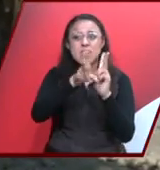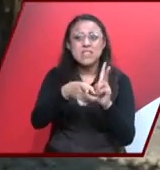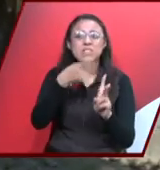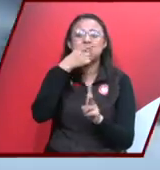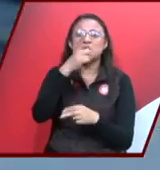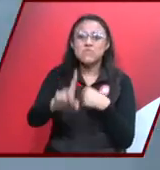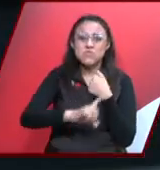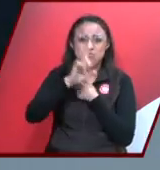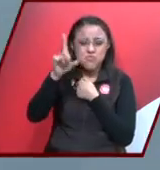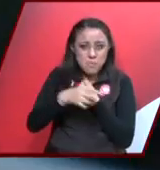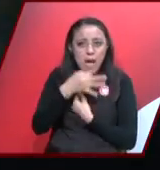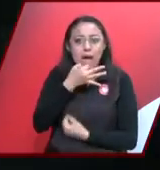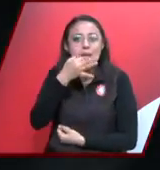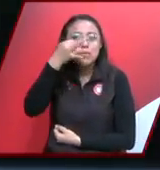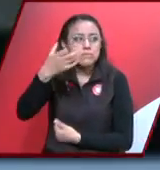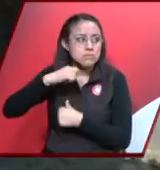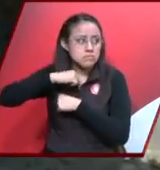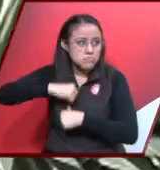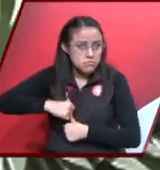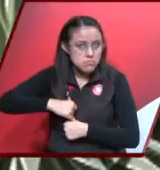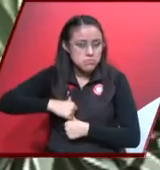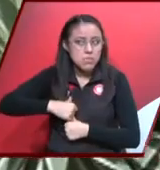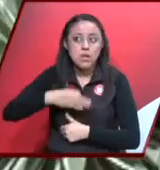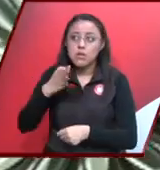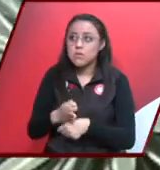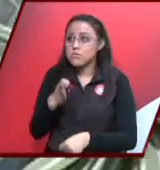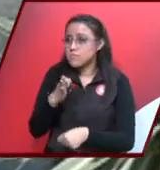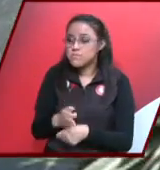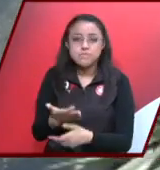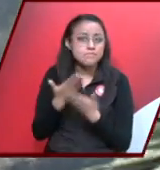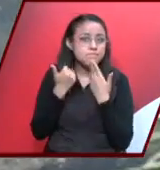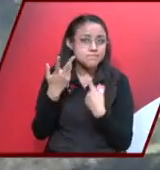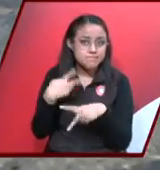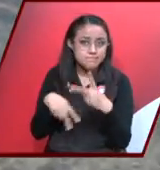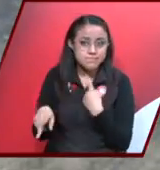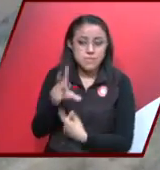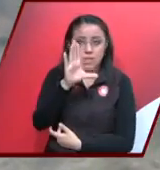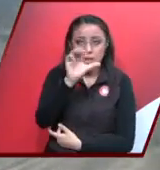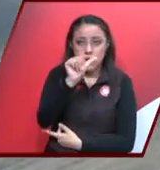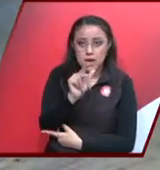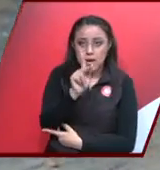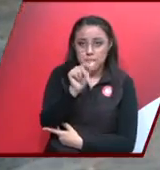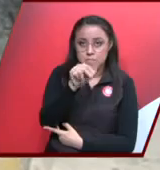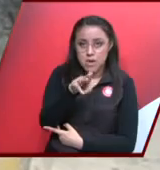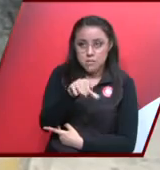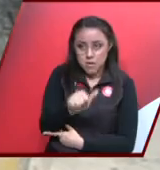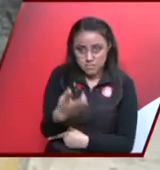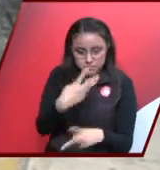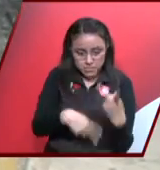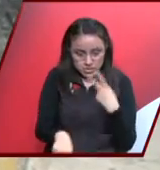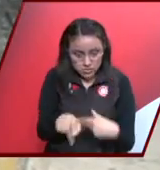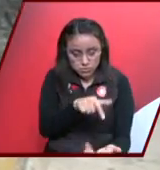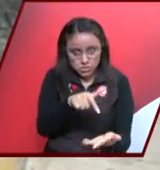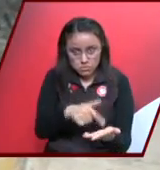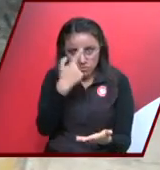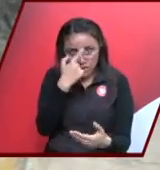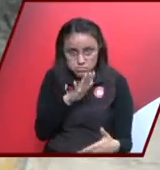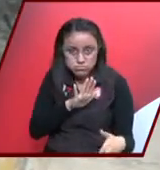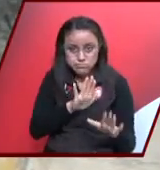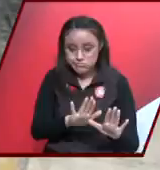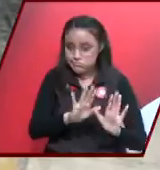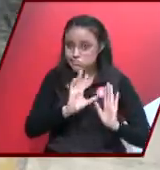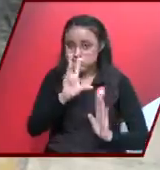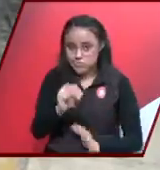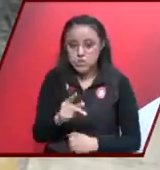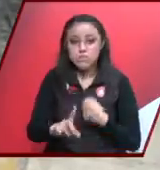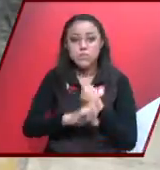manifestado el problema a las autoridades municipales, hasta el momento personal de la Capama no ha acudido a la zona para detener la contaminación